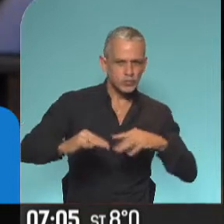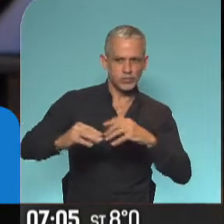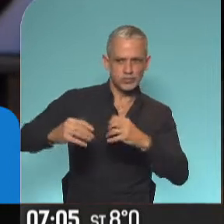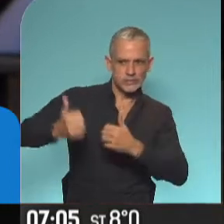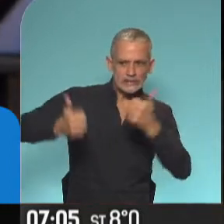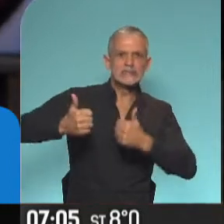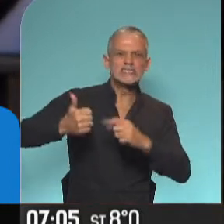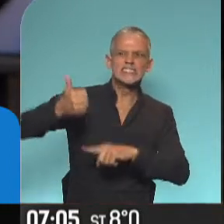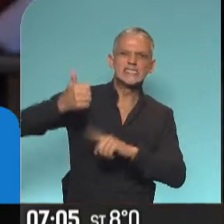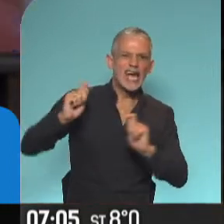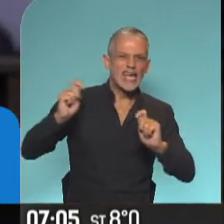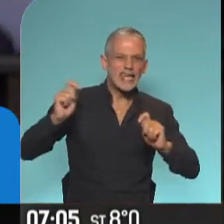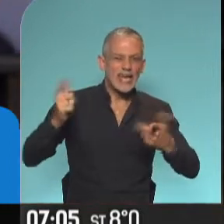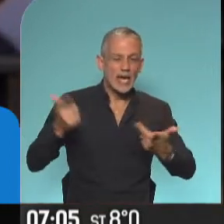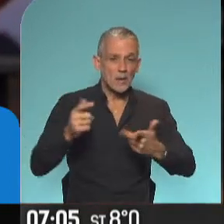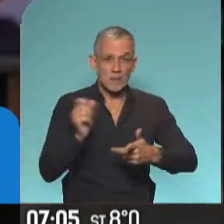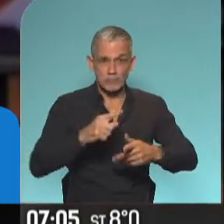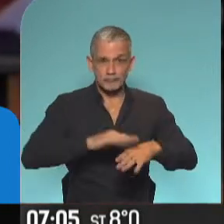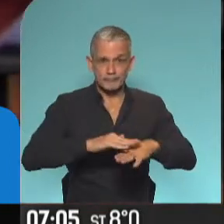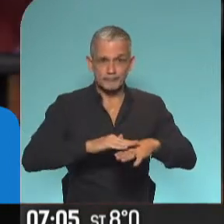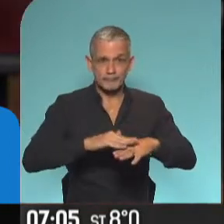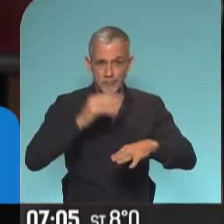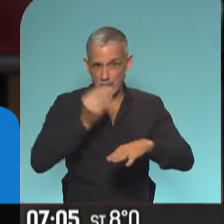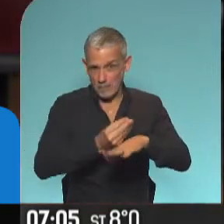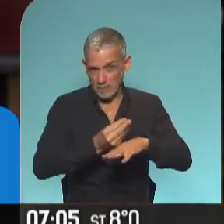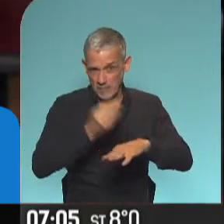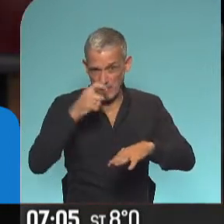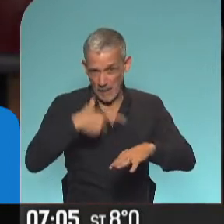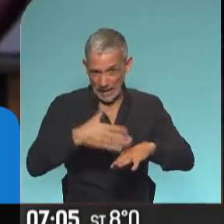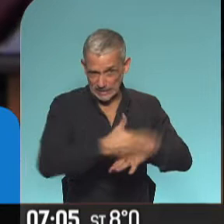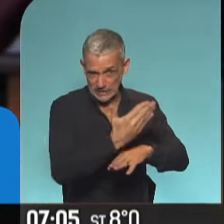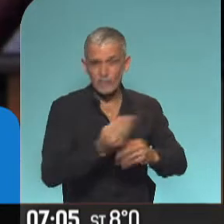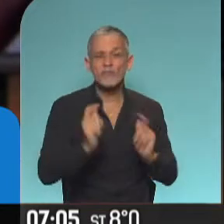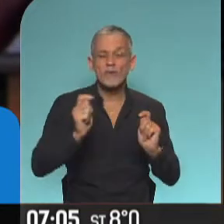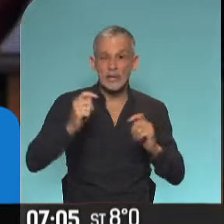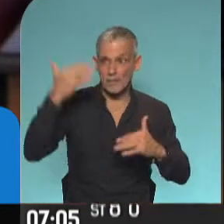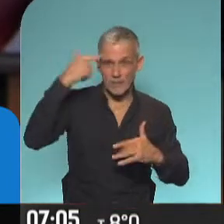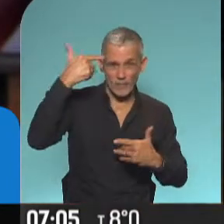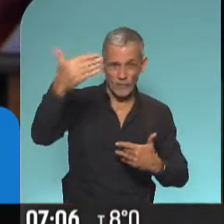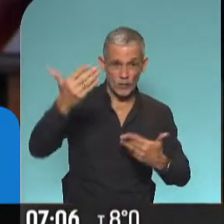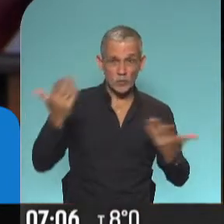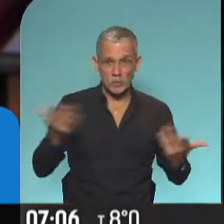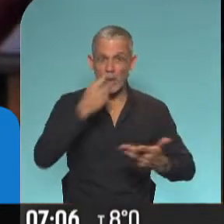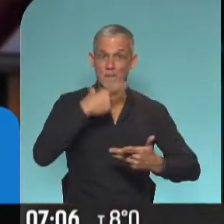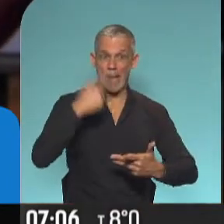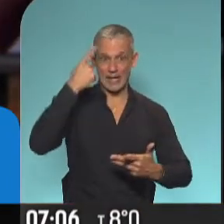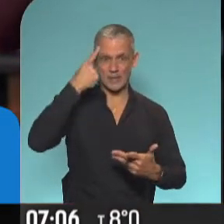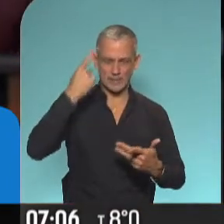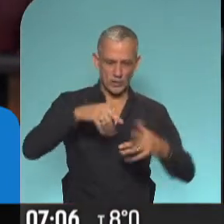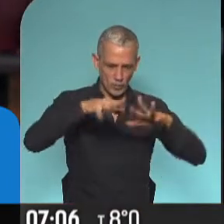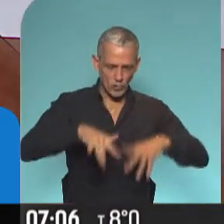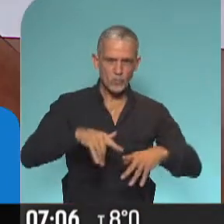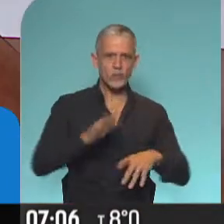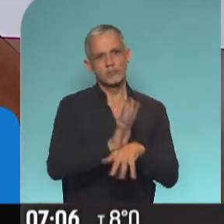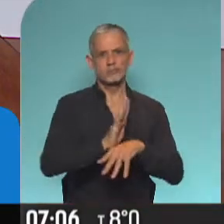de quién va a conducir ese espacio político, pensando precisamente en el futuro. Él, precisamente en este título, habla